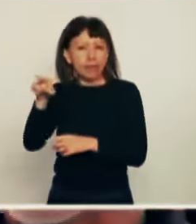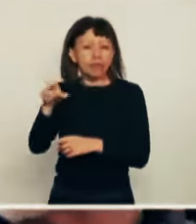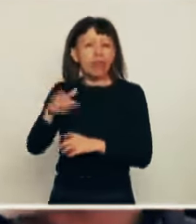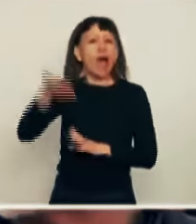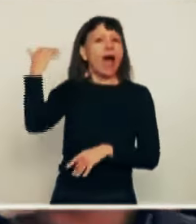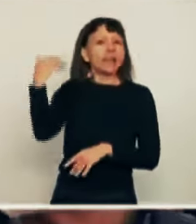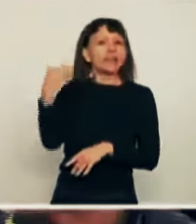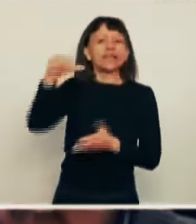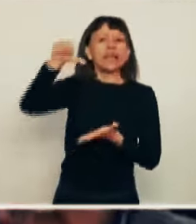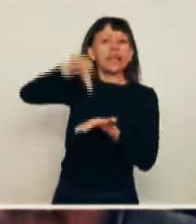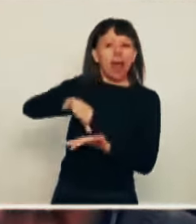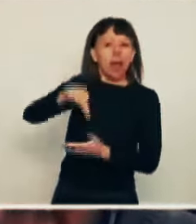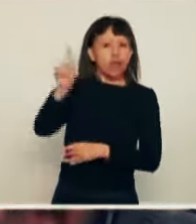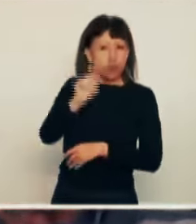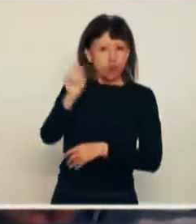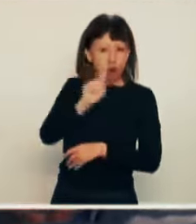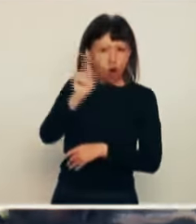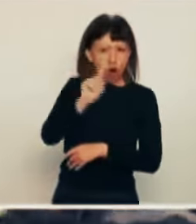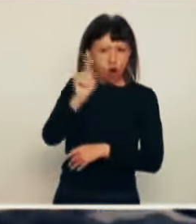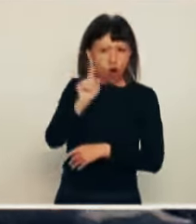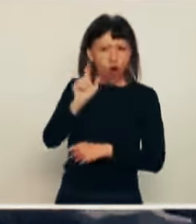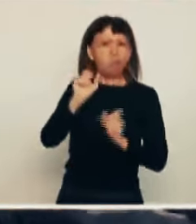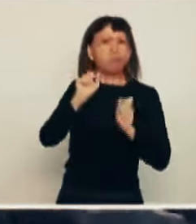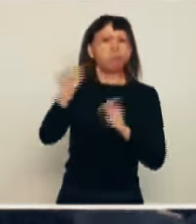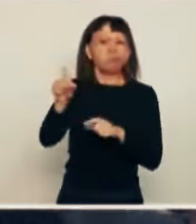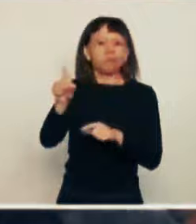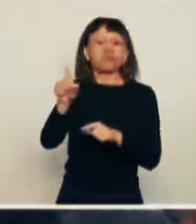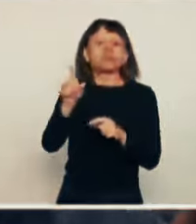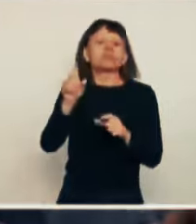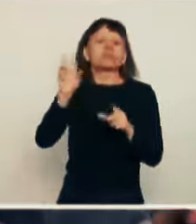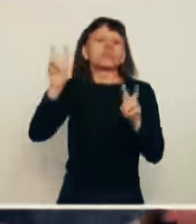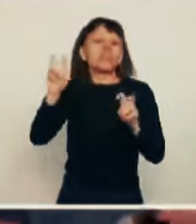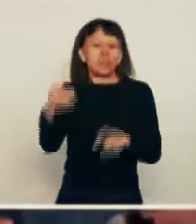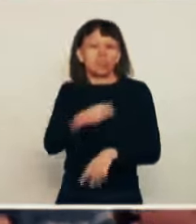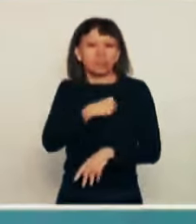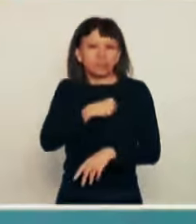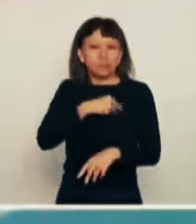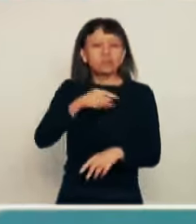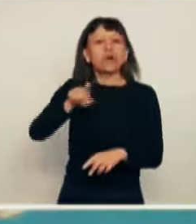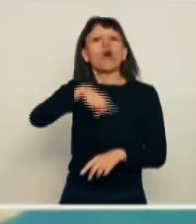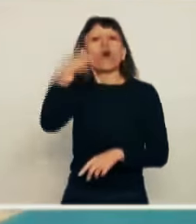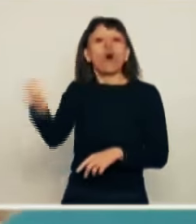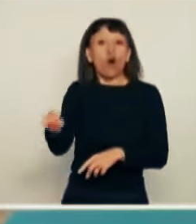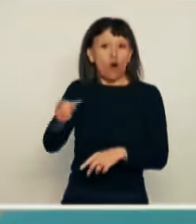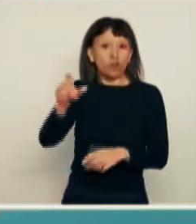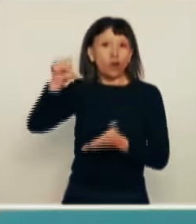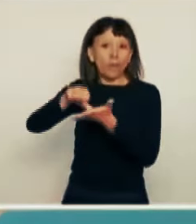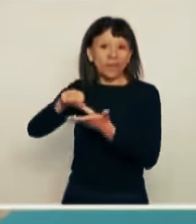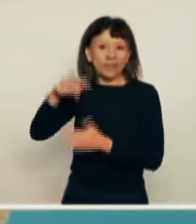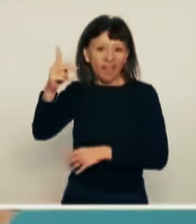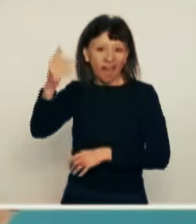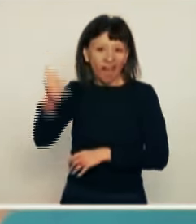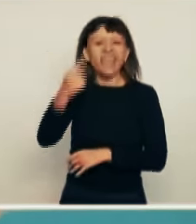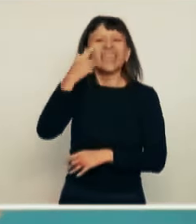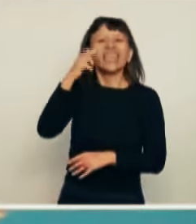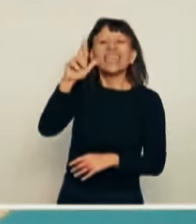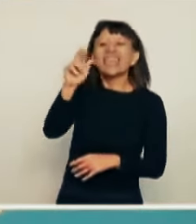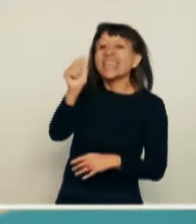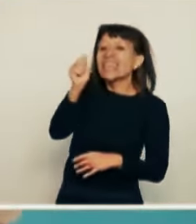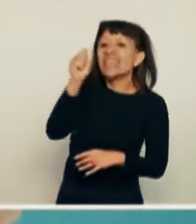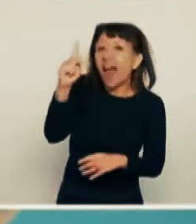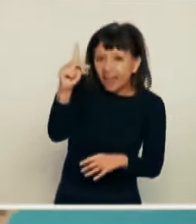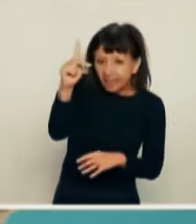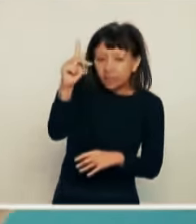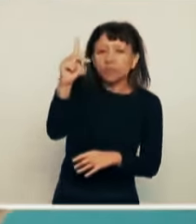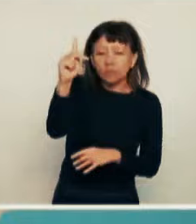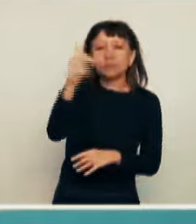Irán el régimen teocrático de los ayatolás. Era Irak, con K. Y era Saddam